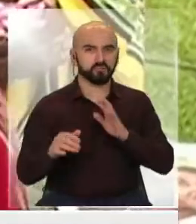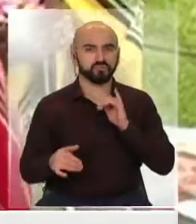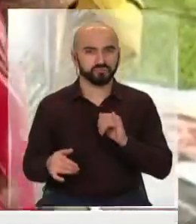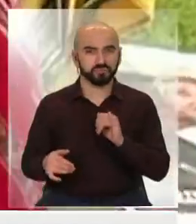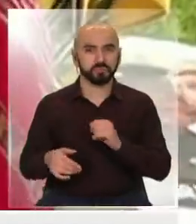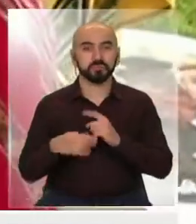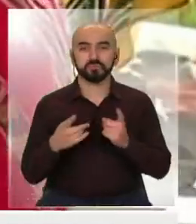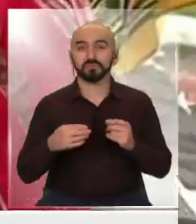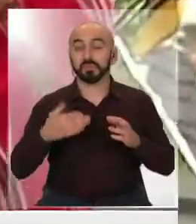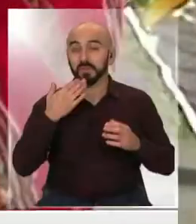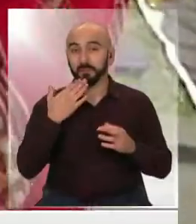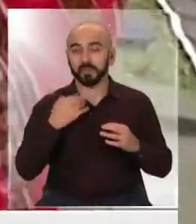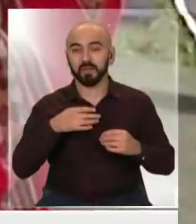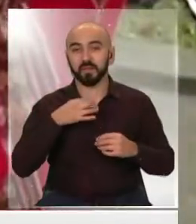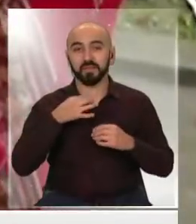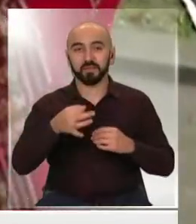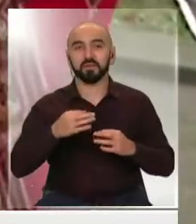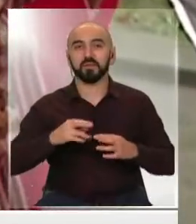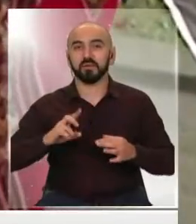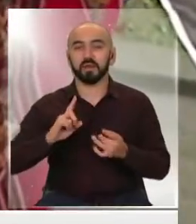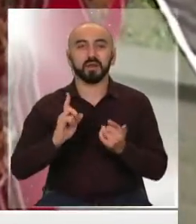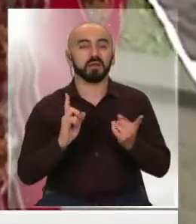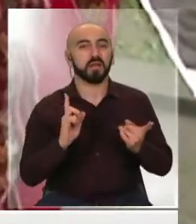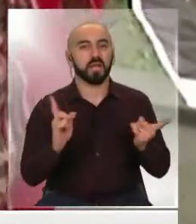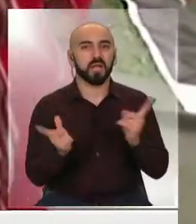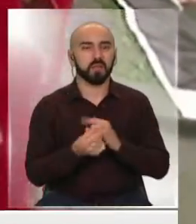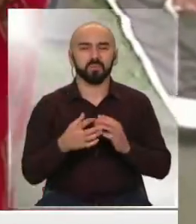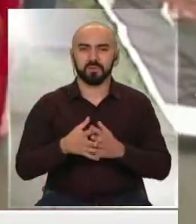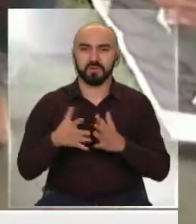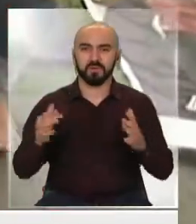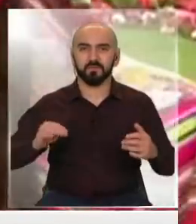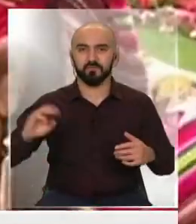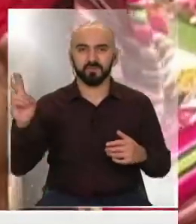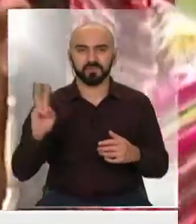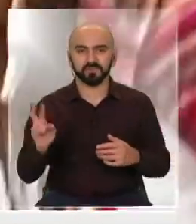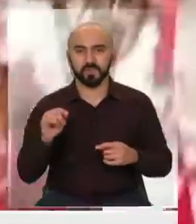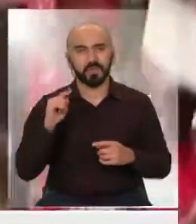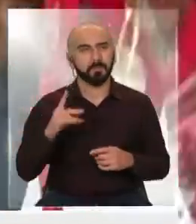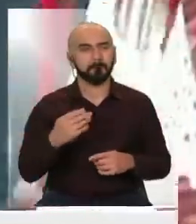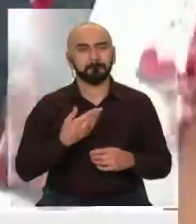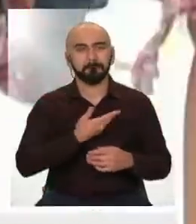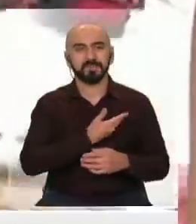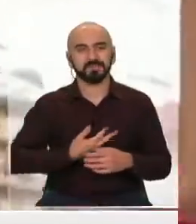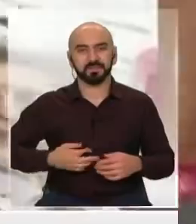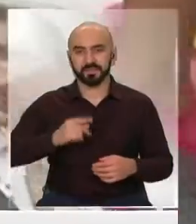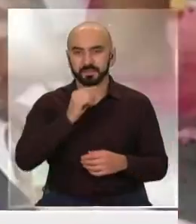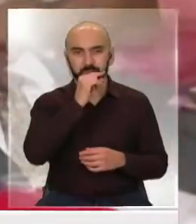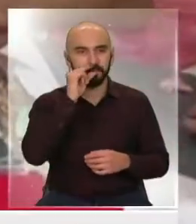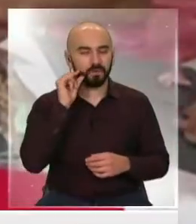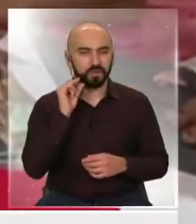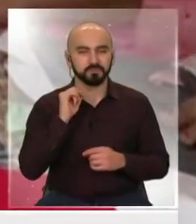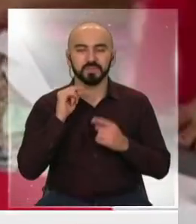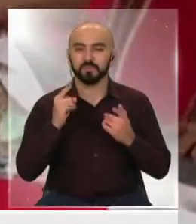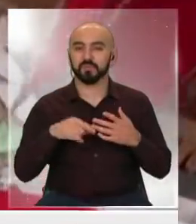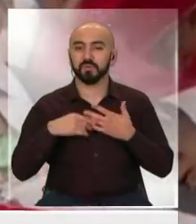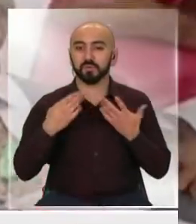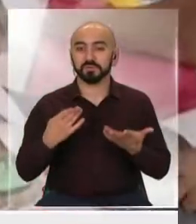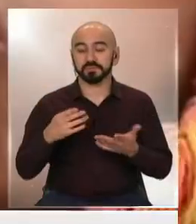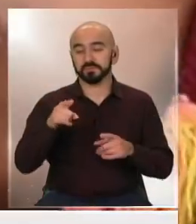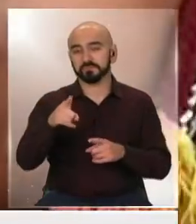cambios en venezuela sobre todo al presidente nicolás maduro buen parte de las predicciones